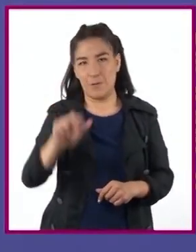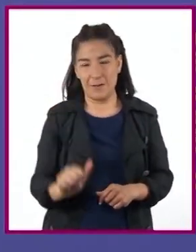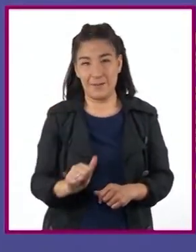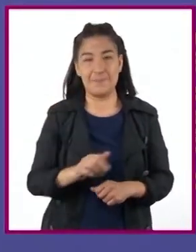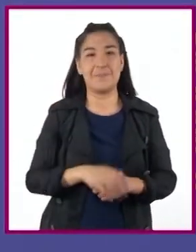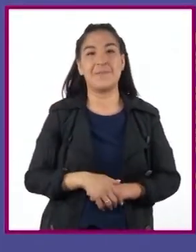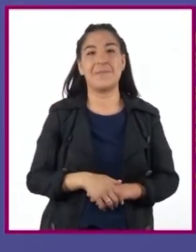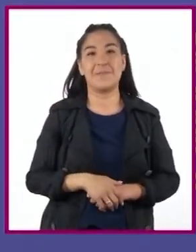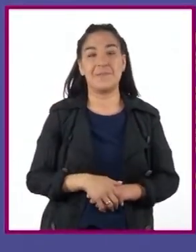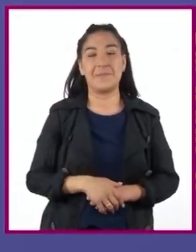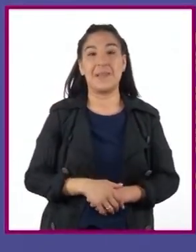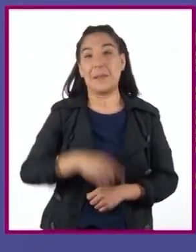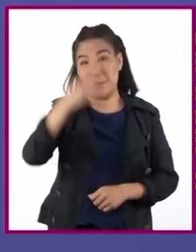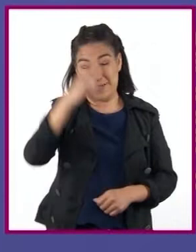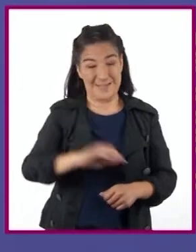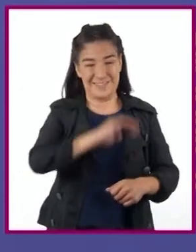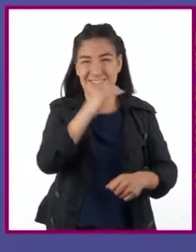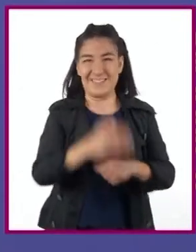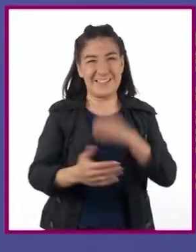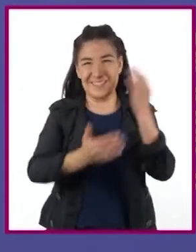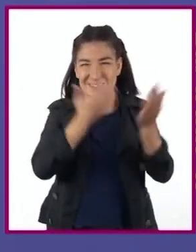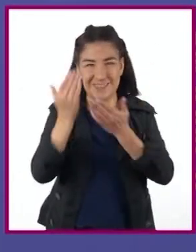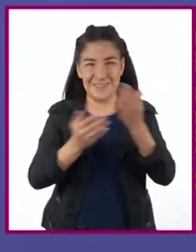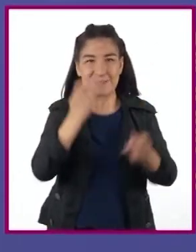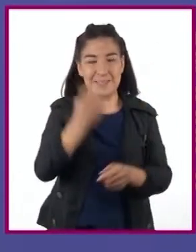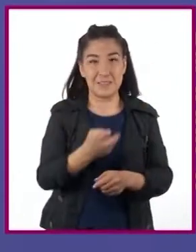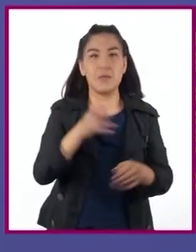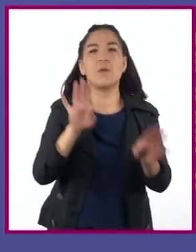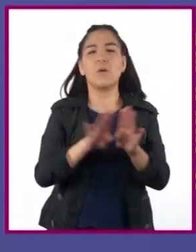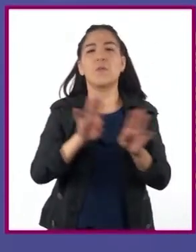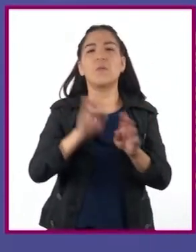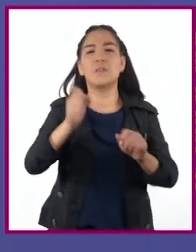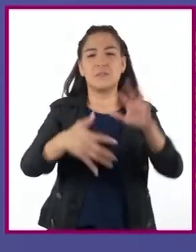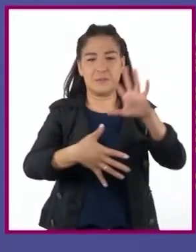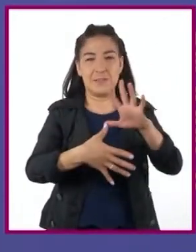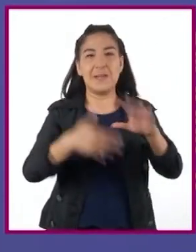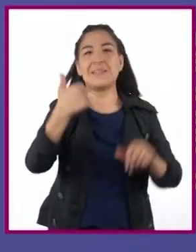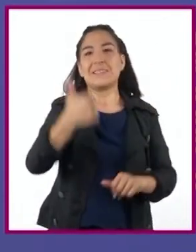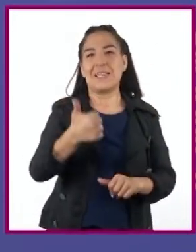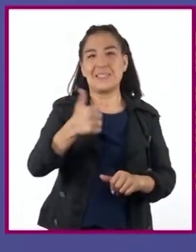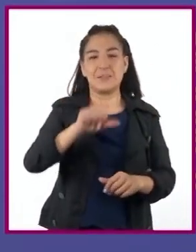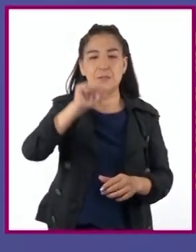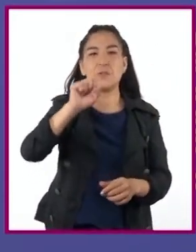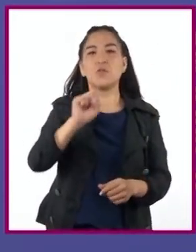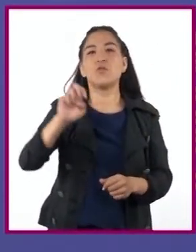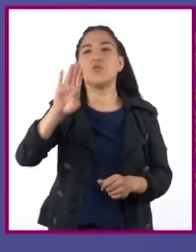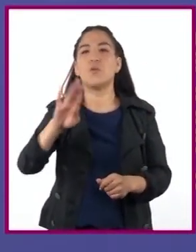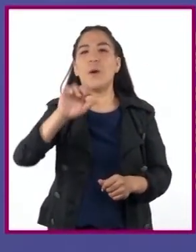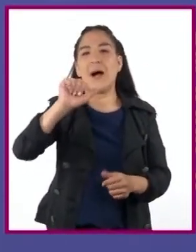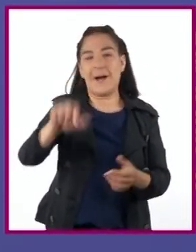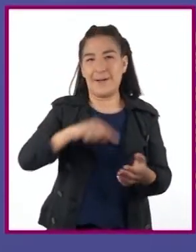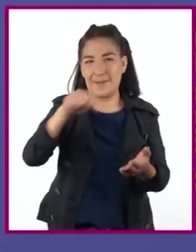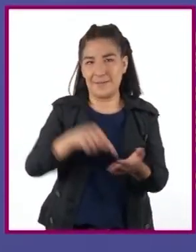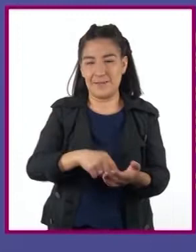Para fines de estudio, Mesoamérica se dividió en 6 subáreas, denominadas áreas culturales: norte,